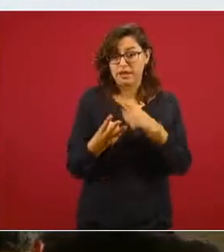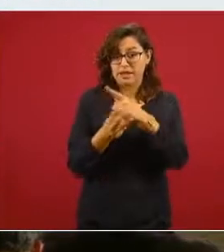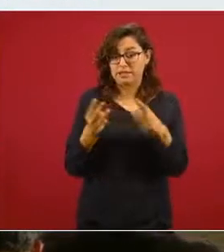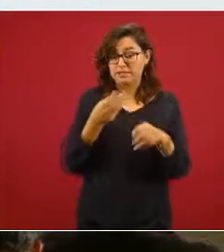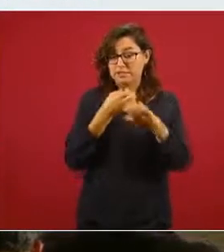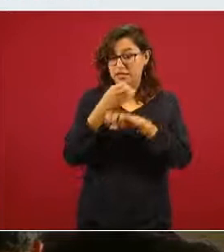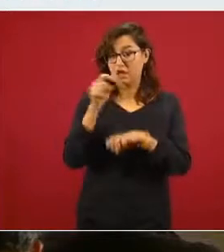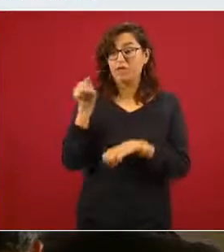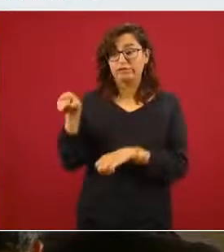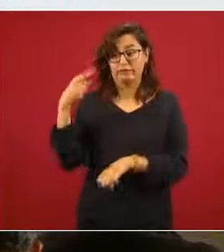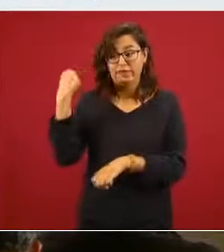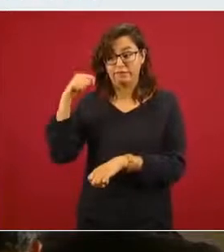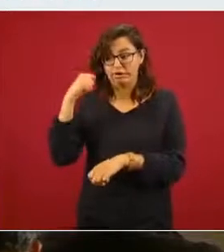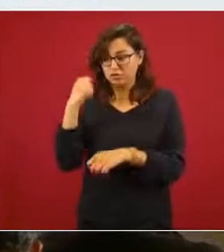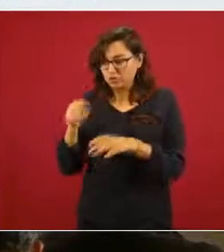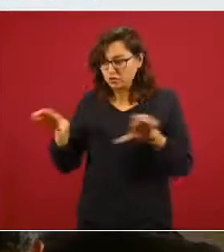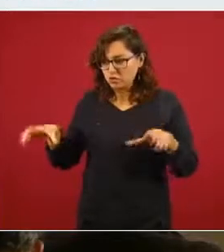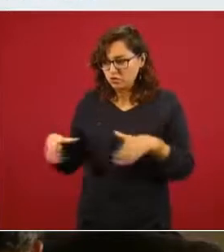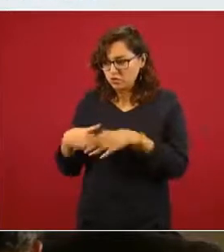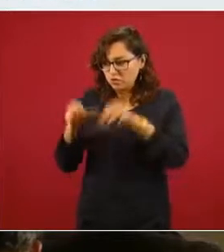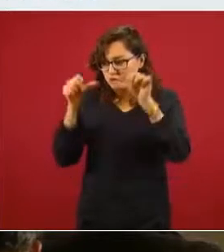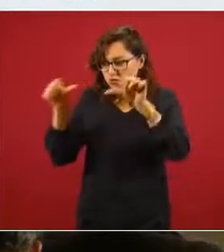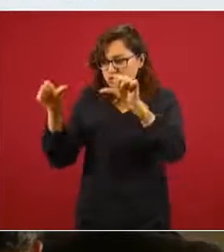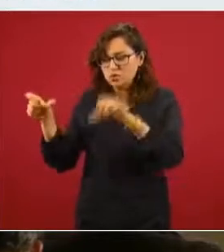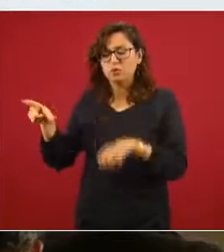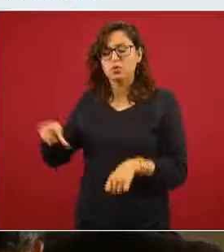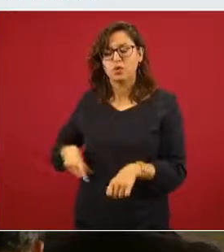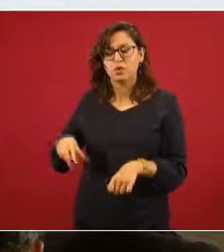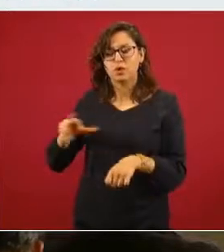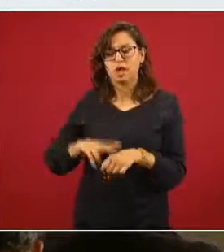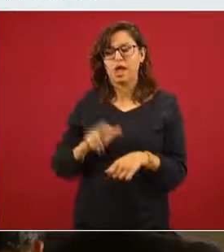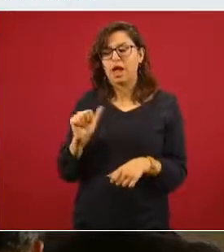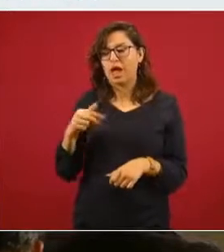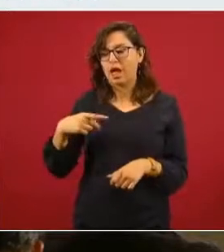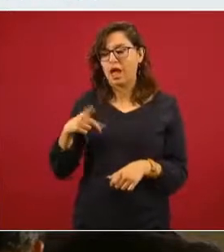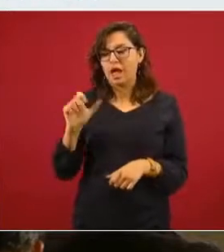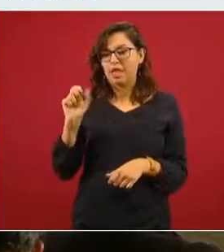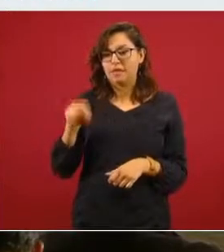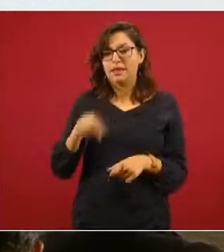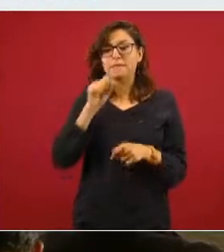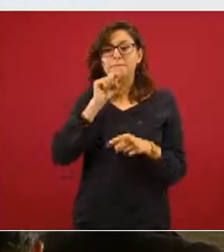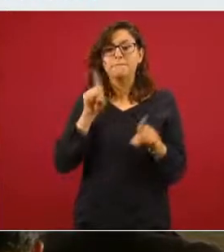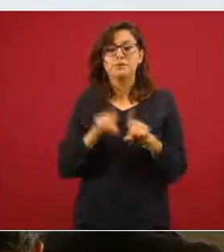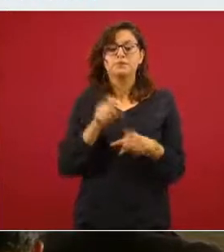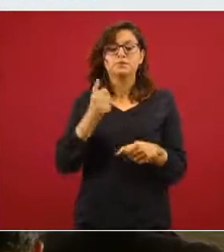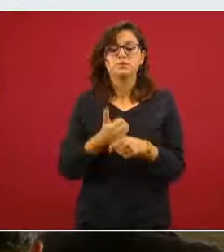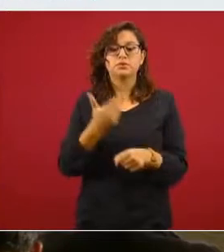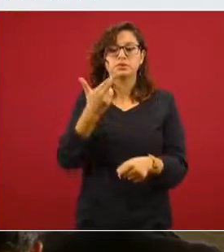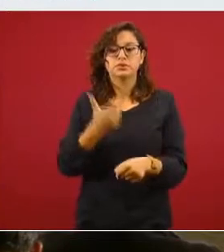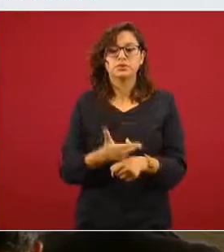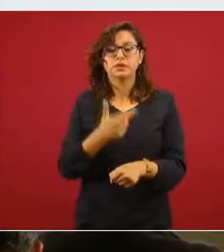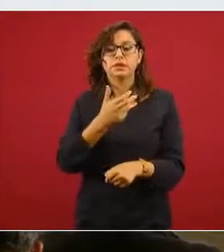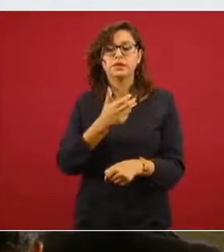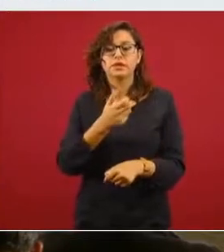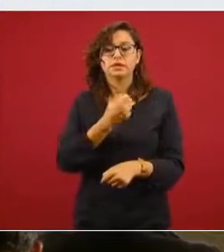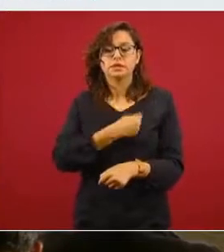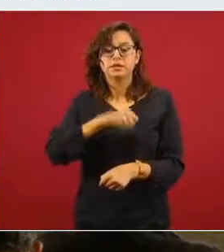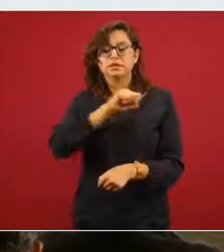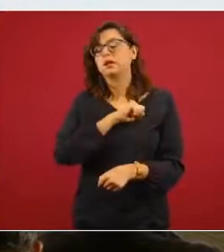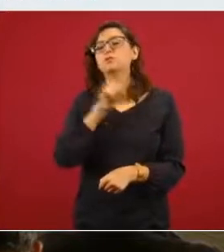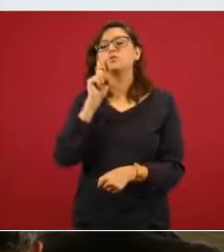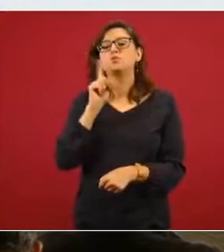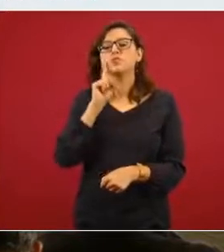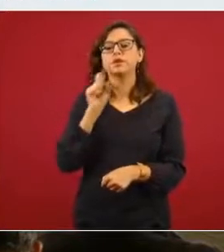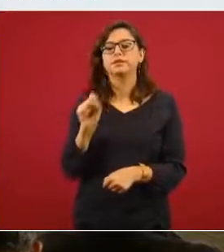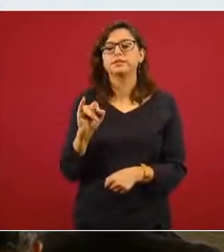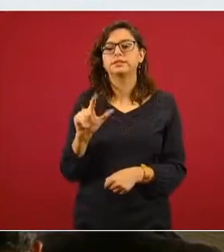el esfuerzo comunitario, reconocimiento al gobernador Adán Augusto López Hernández y a la secretaria de Salud Silvia Roldán.